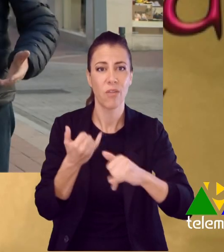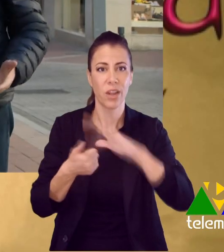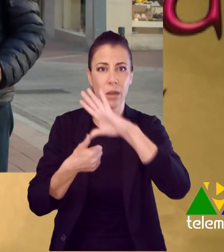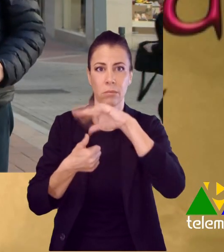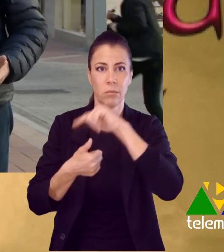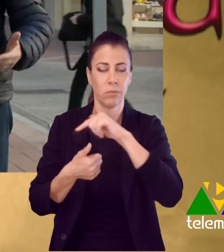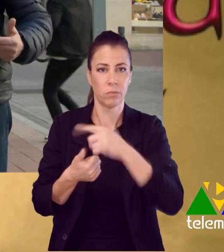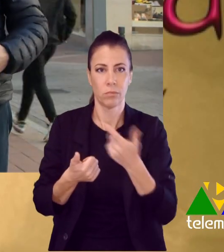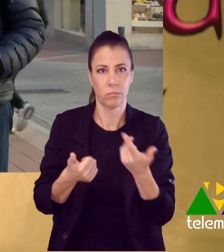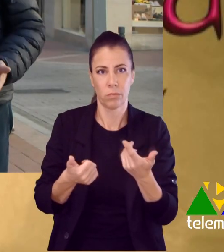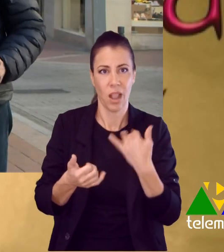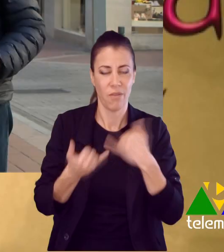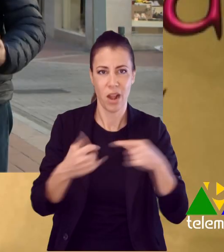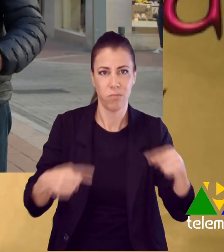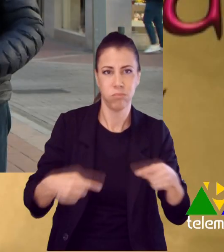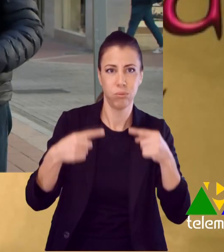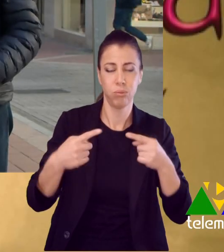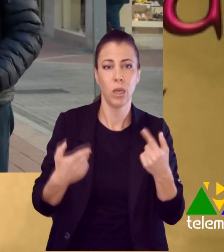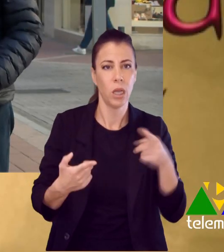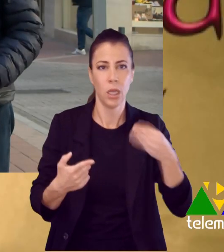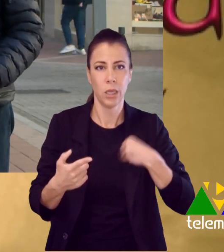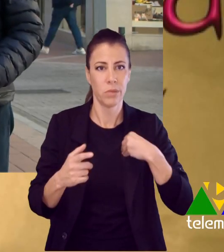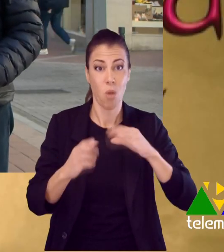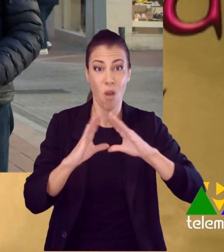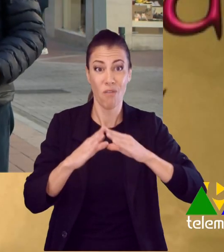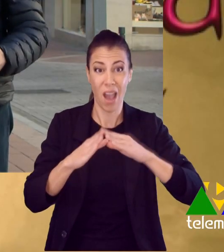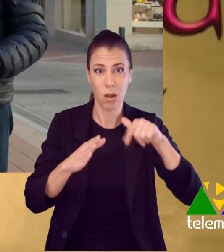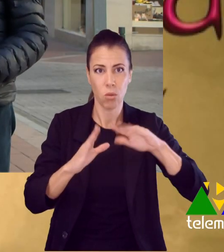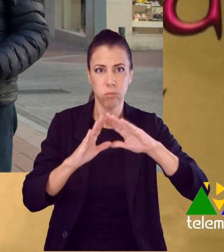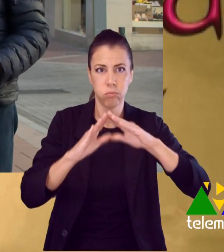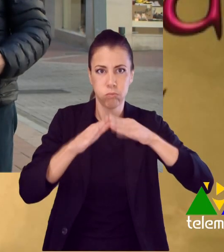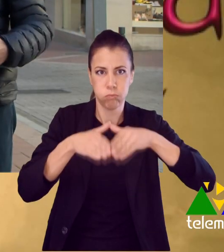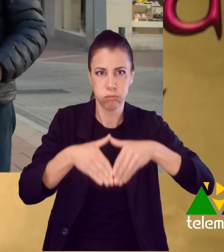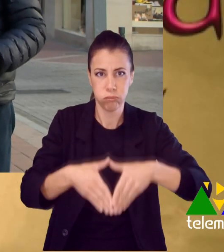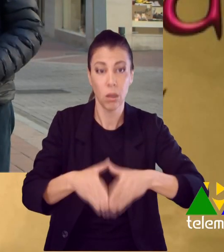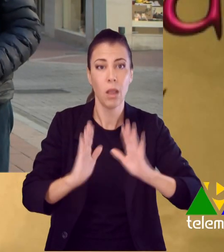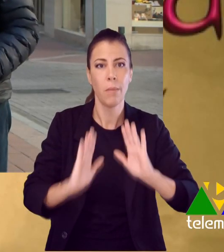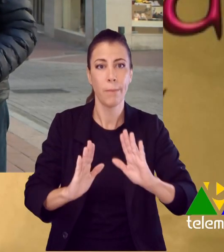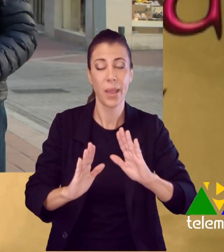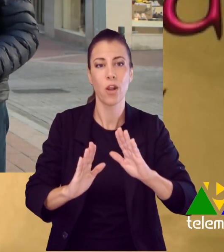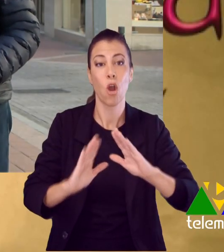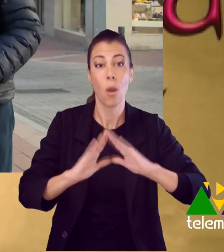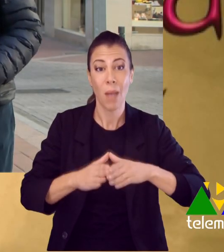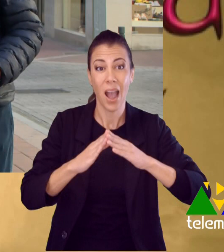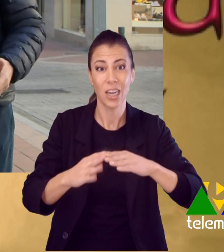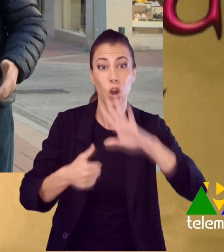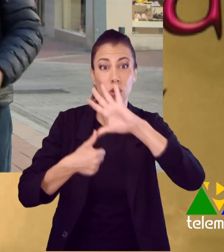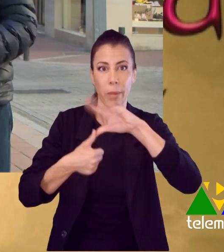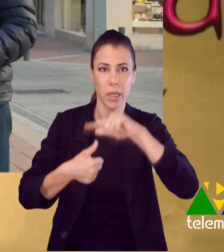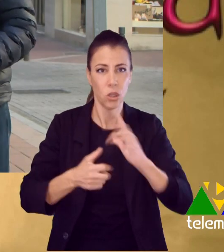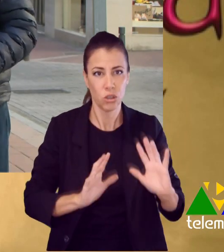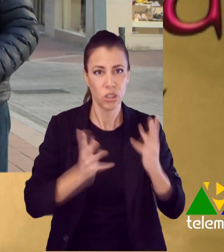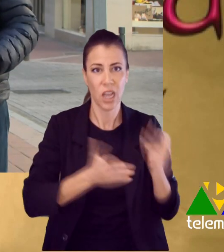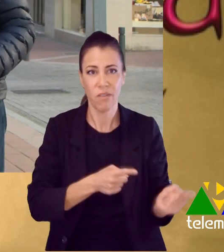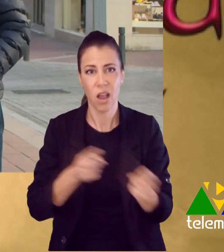no los aprese. Él mismo se hunde con el barco, pero los marinos norteamericanos lo rescatan y lo